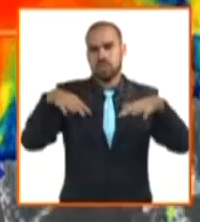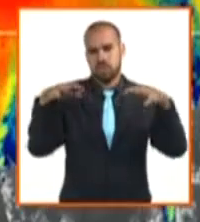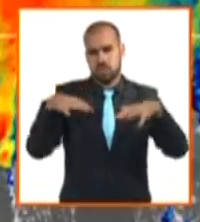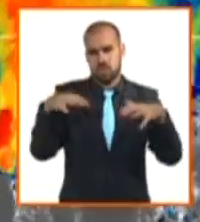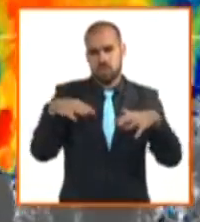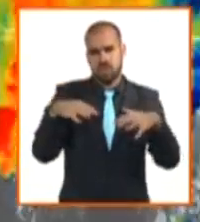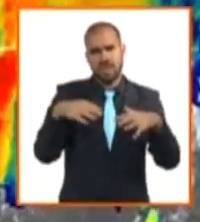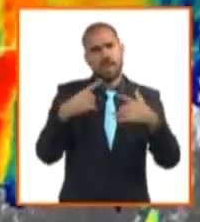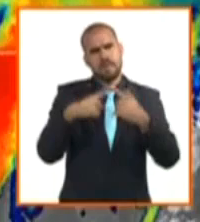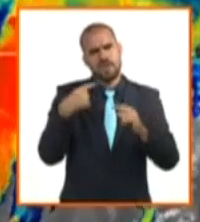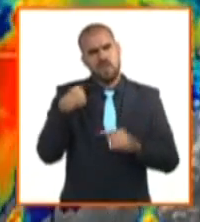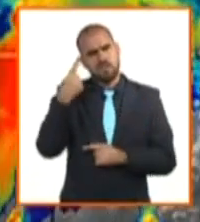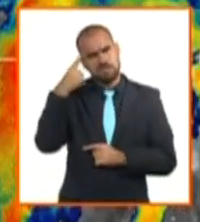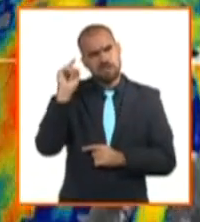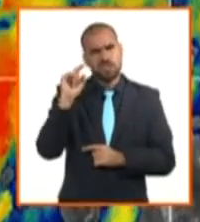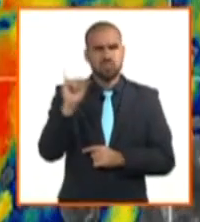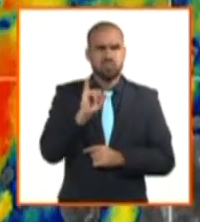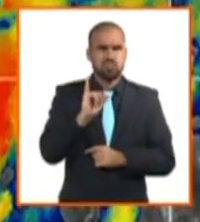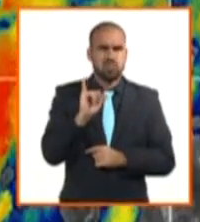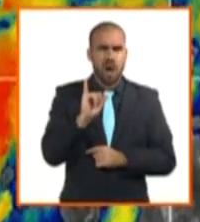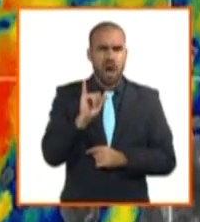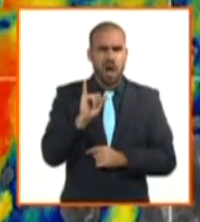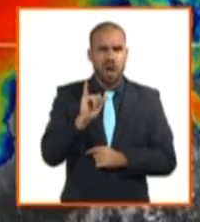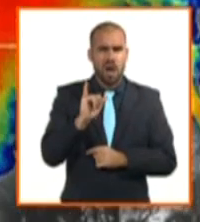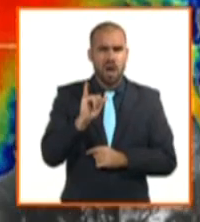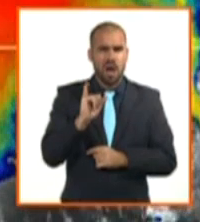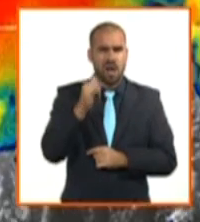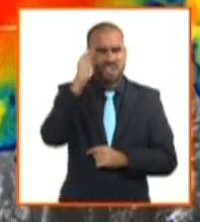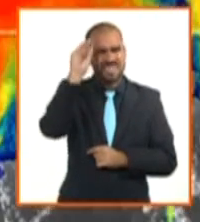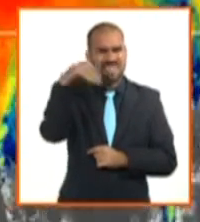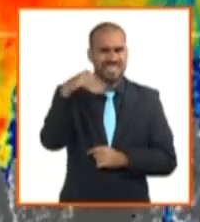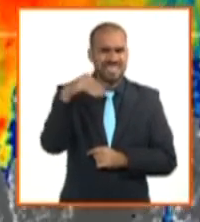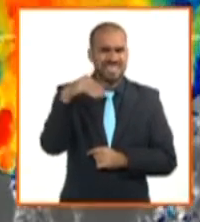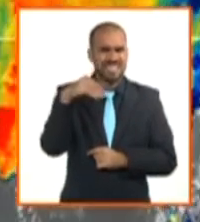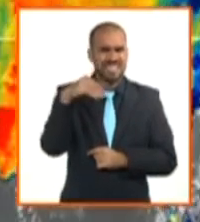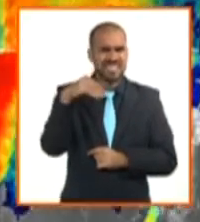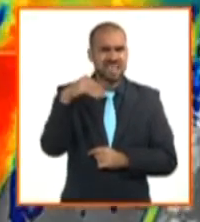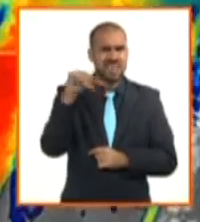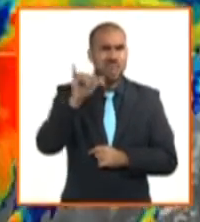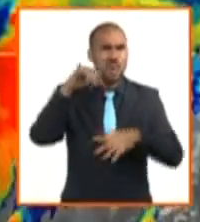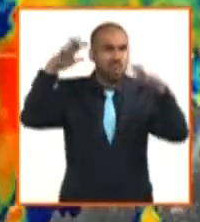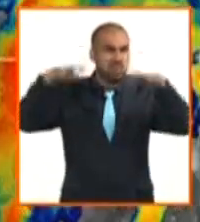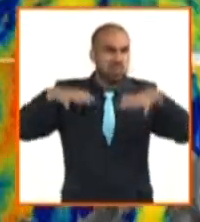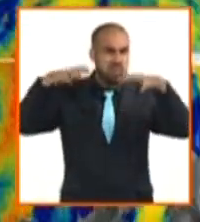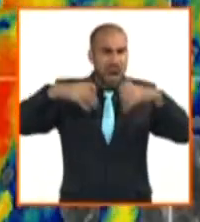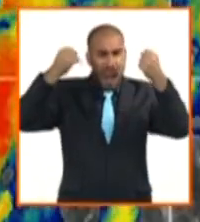pensamos que sea por un problema de simplemente la cantidad de